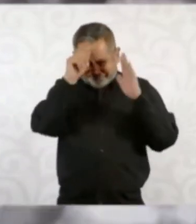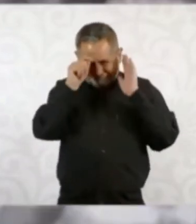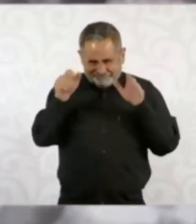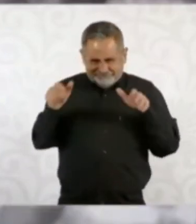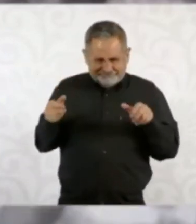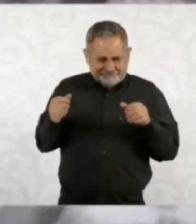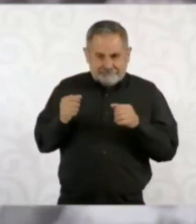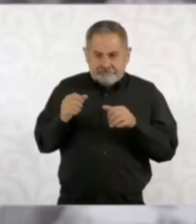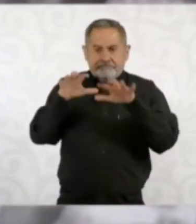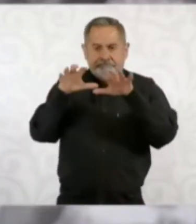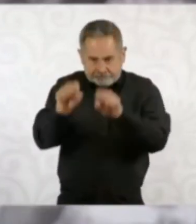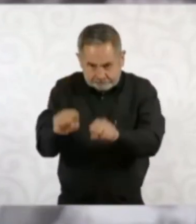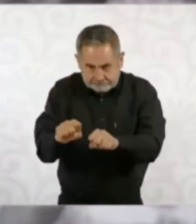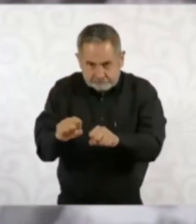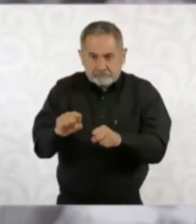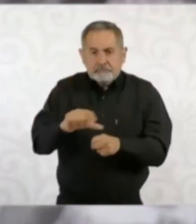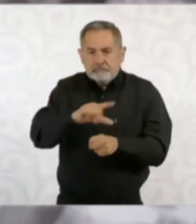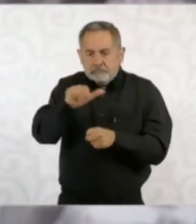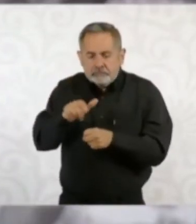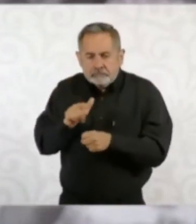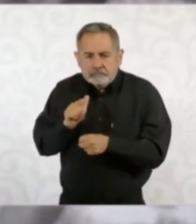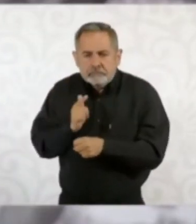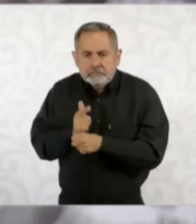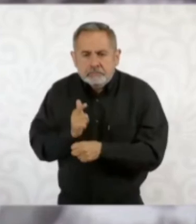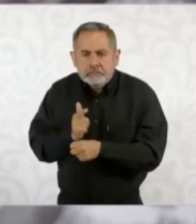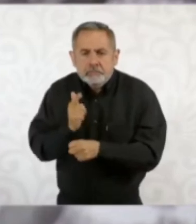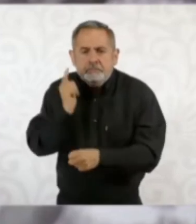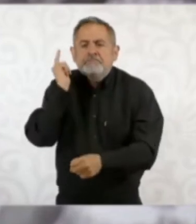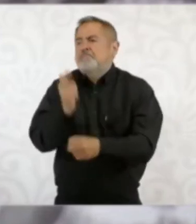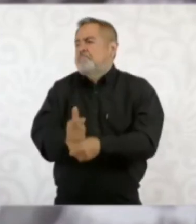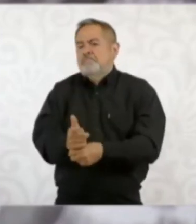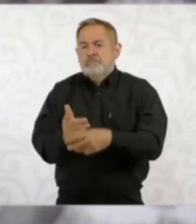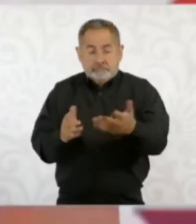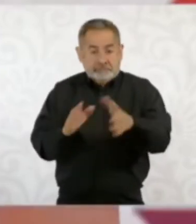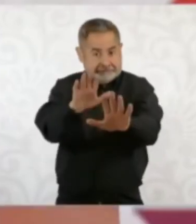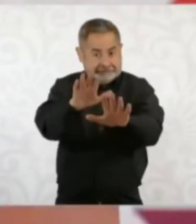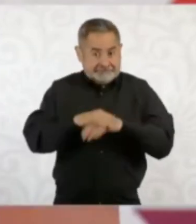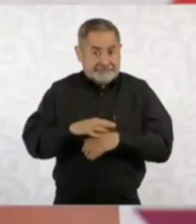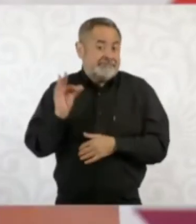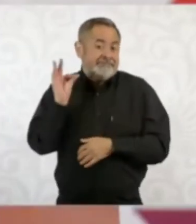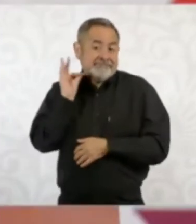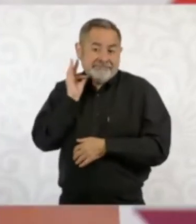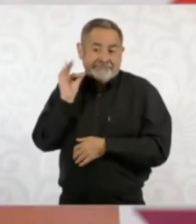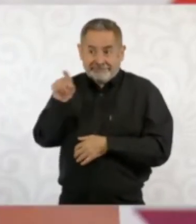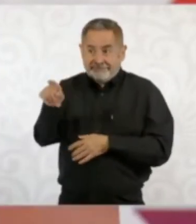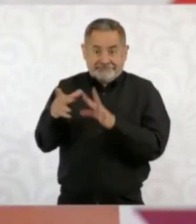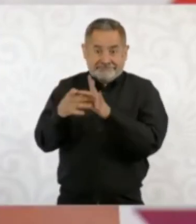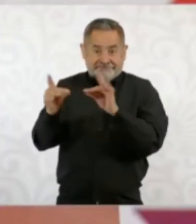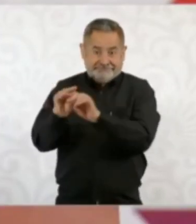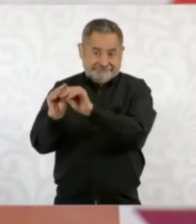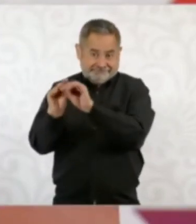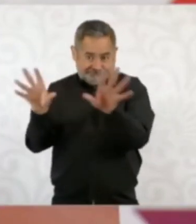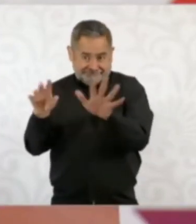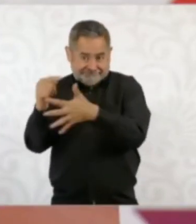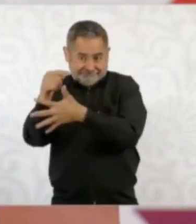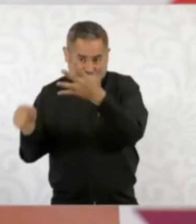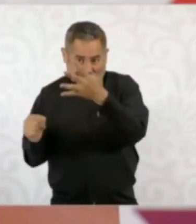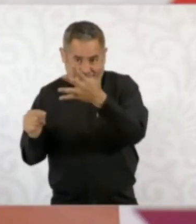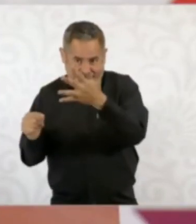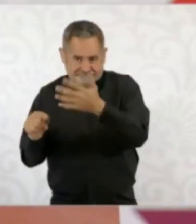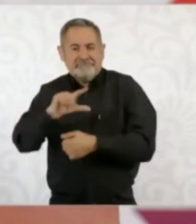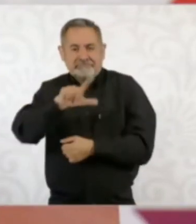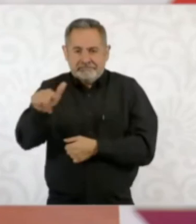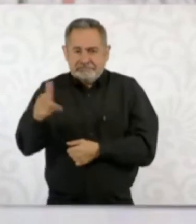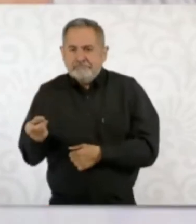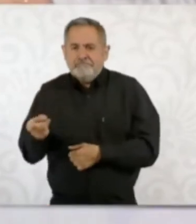cómo es que se fue identificando a la persona. Una vez que la Fiscalía dé toda esta información, entonces ya nosotros